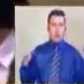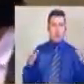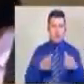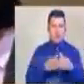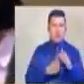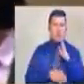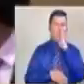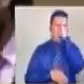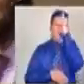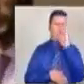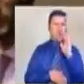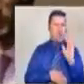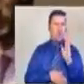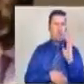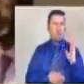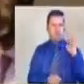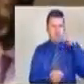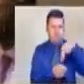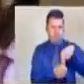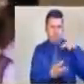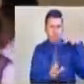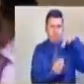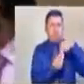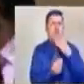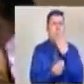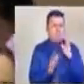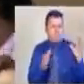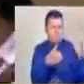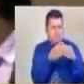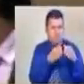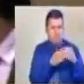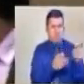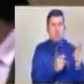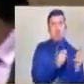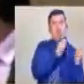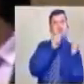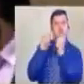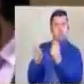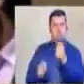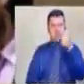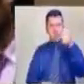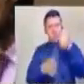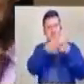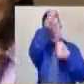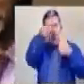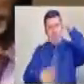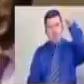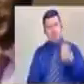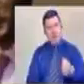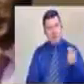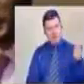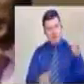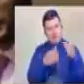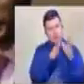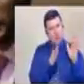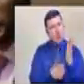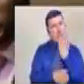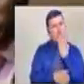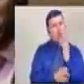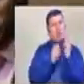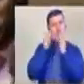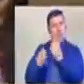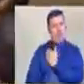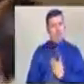tradicionales de mi departamento, le entregaron al señor Presidente un bastón de mando para que